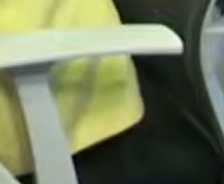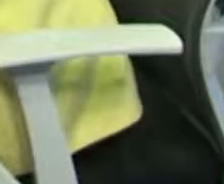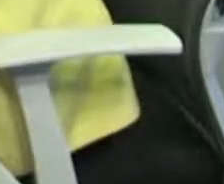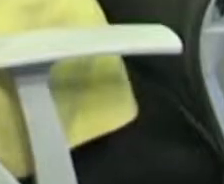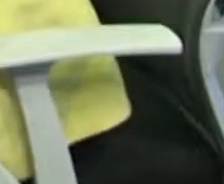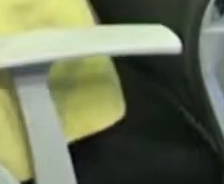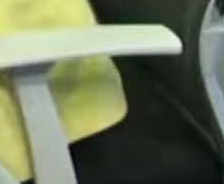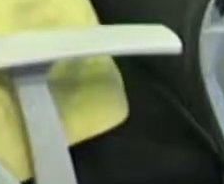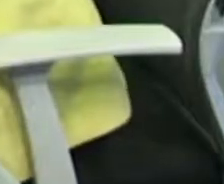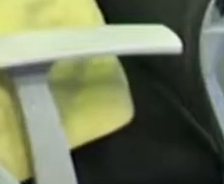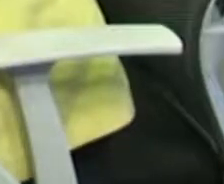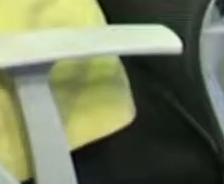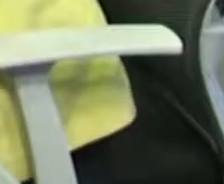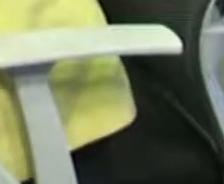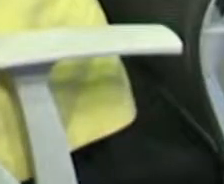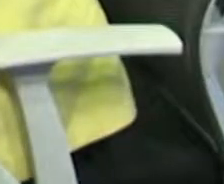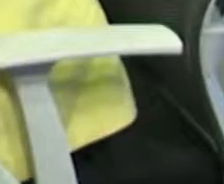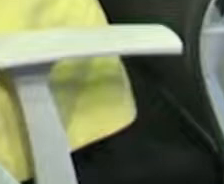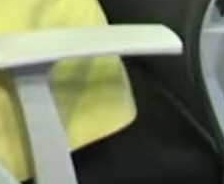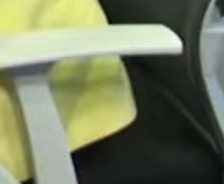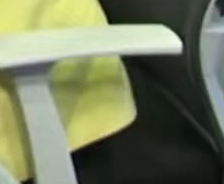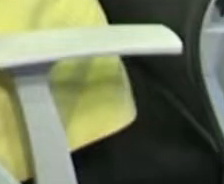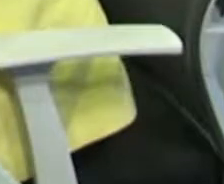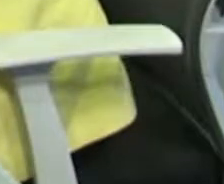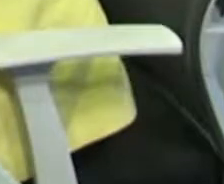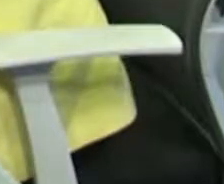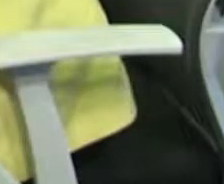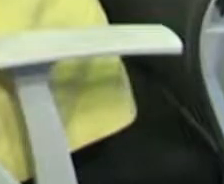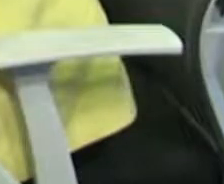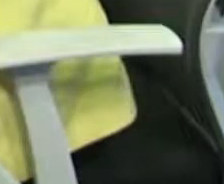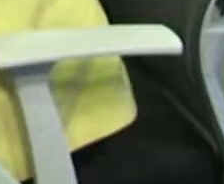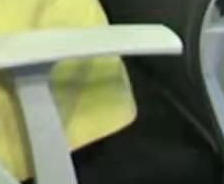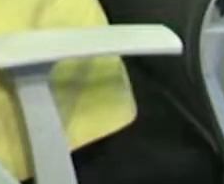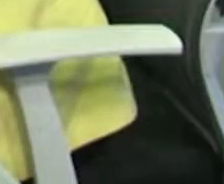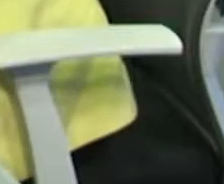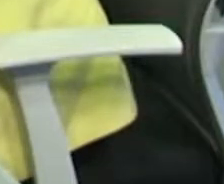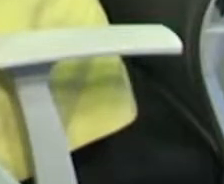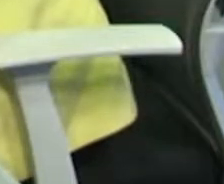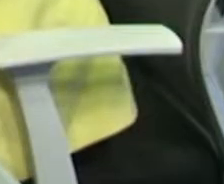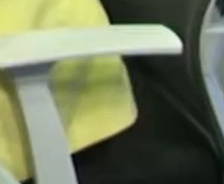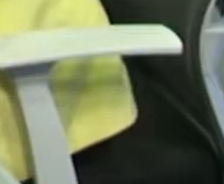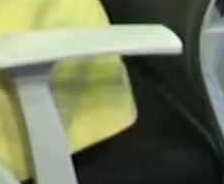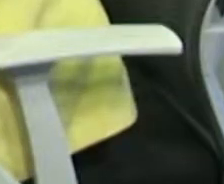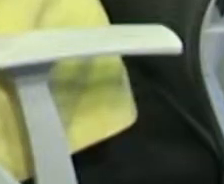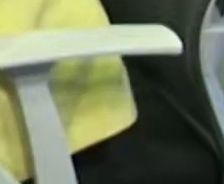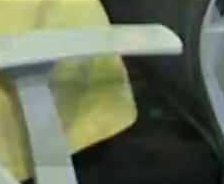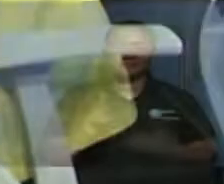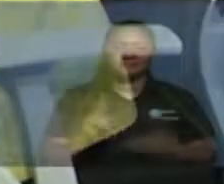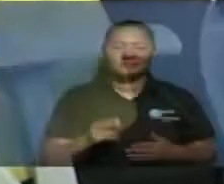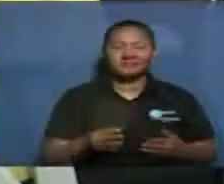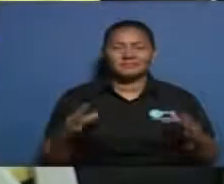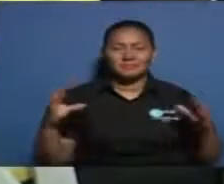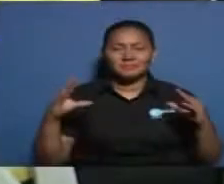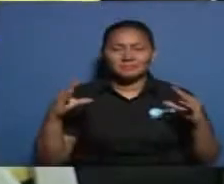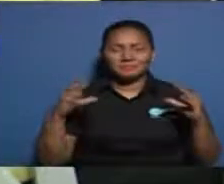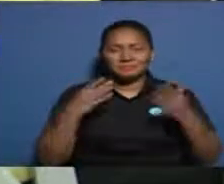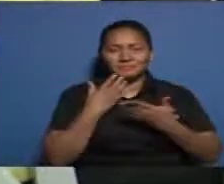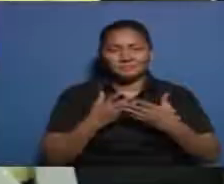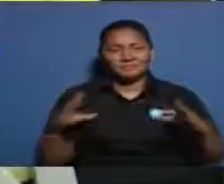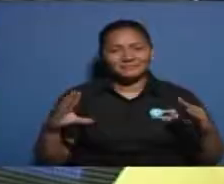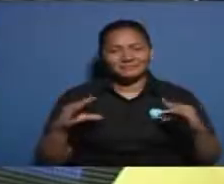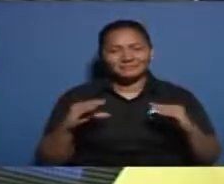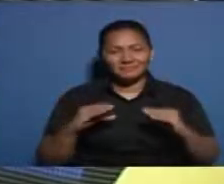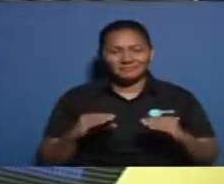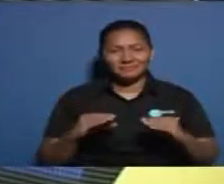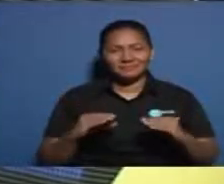bienvenidos a una nueva emisión del programa la voz to the last la saluda francisco cedeño en compañeros a re morales buenas tardes árabes buenas tardes francisco a todas las